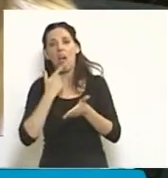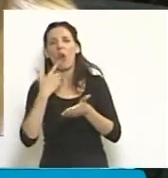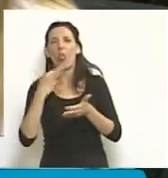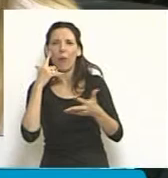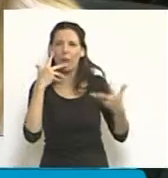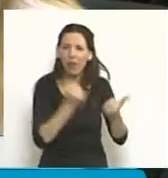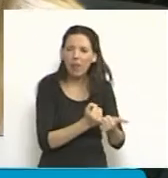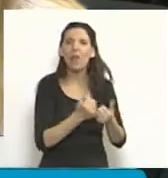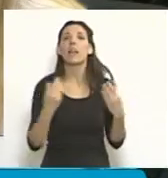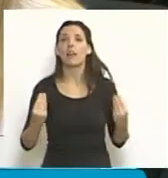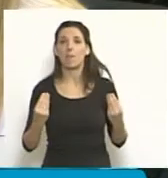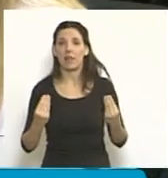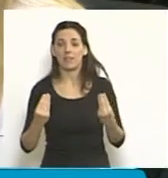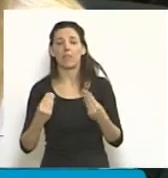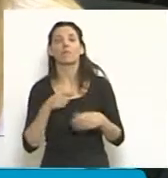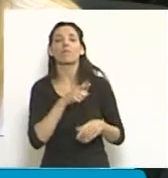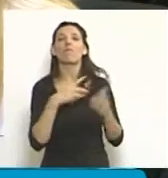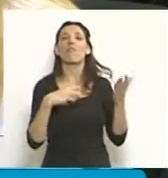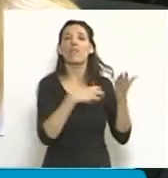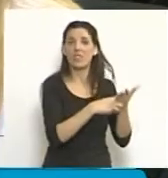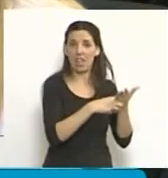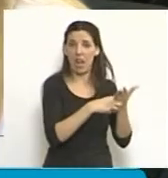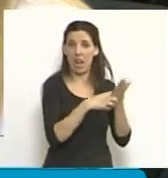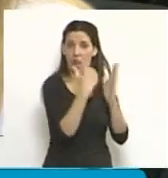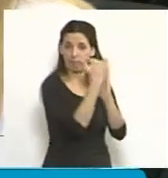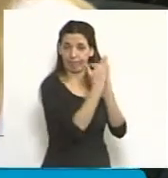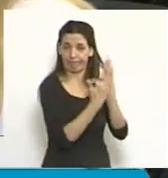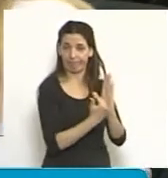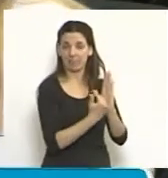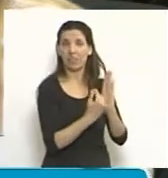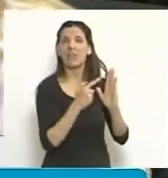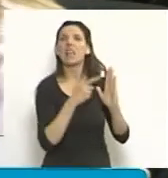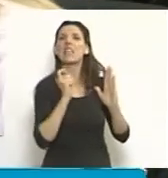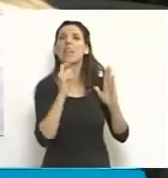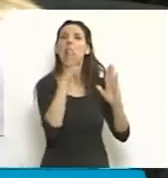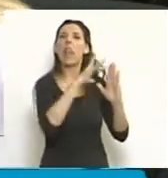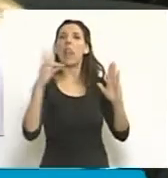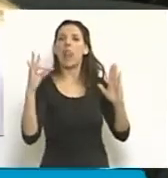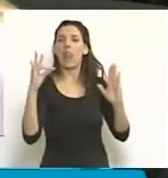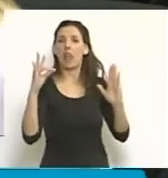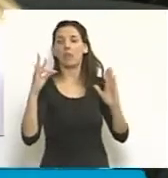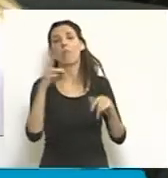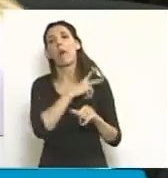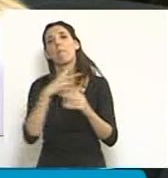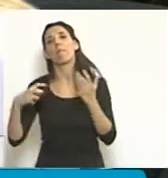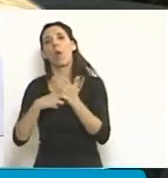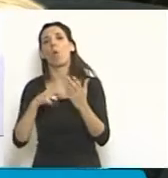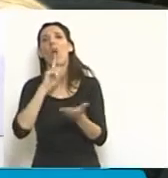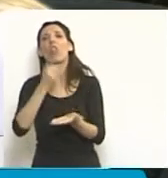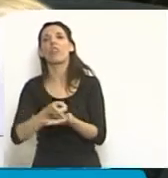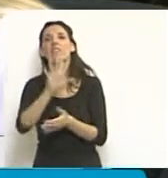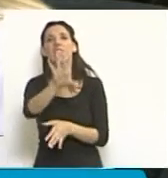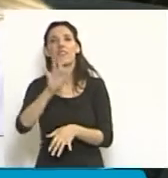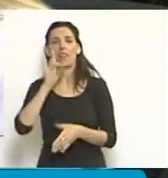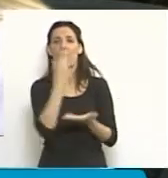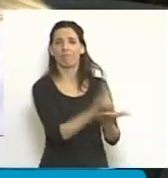problema radica en que los fiscales de distrito a los que se refiere el proyecto van a ser designados a voluntad de la Procuradora. Tampoco